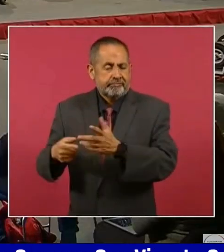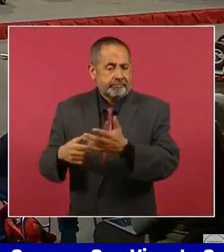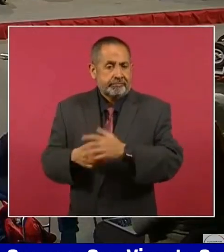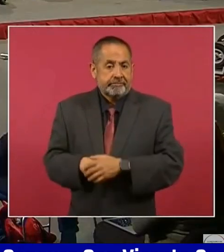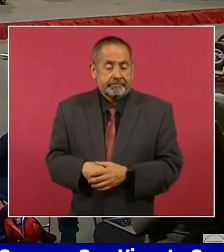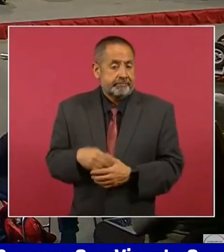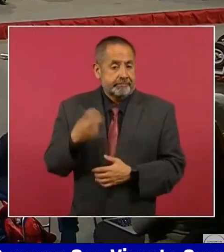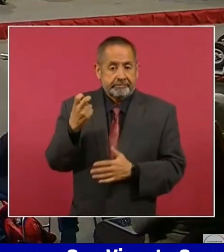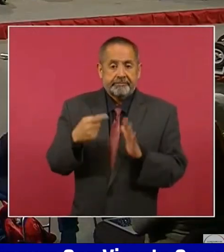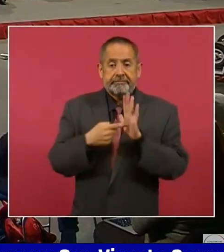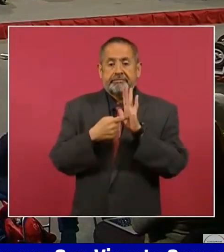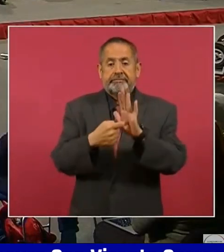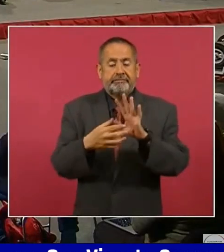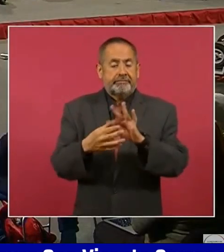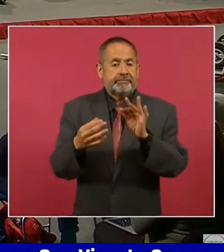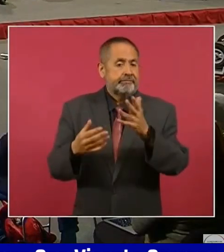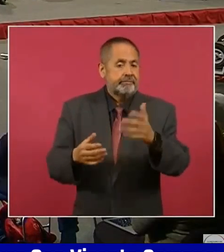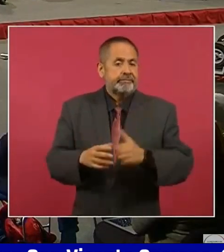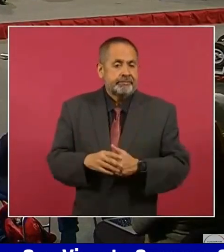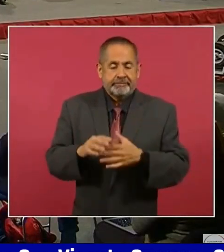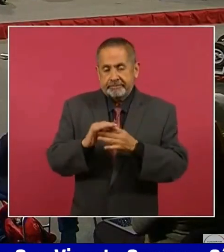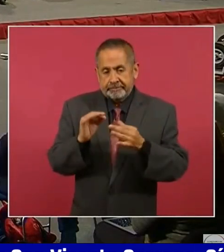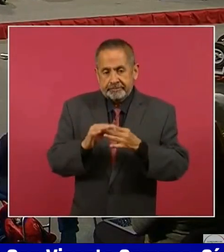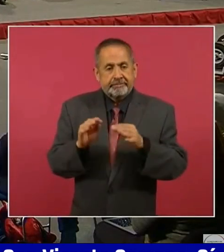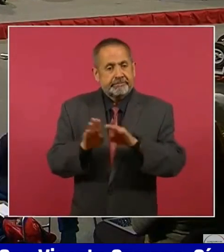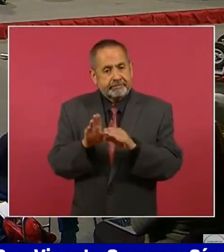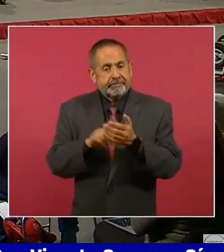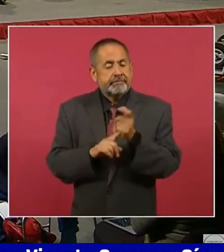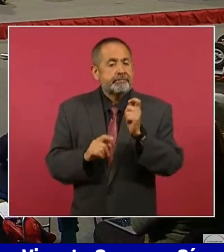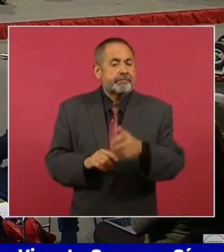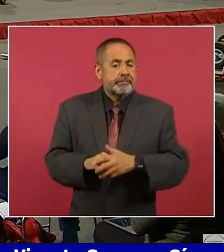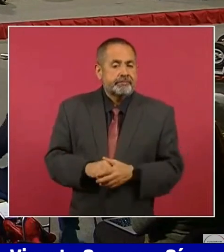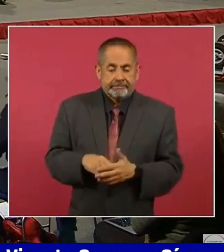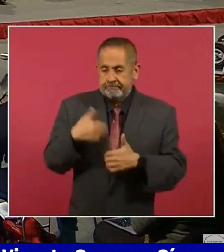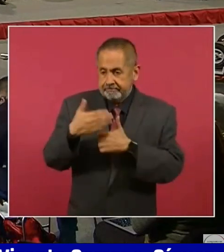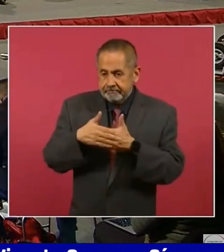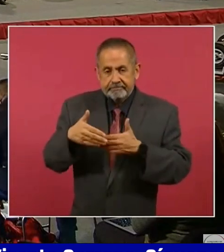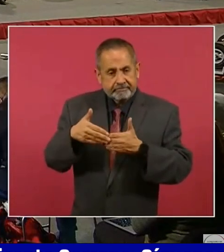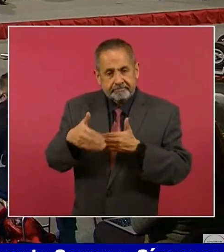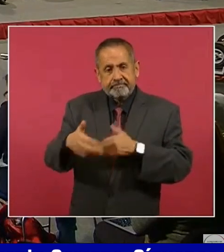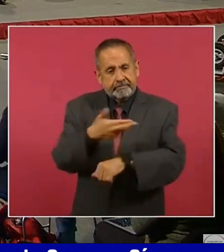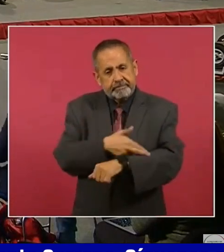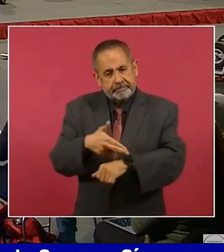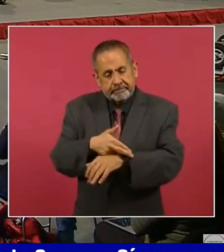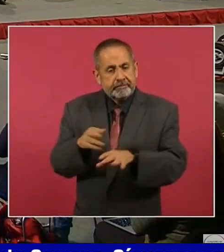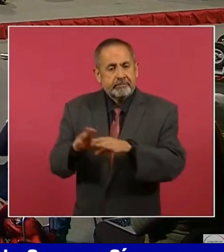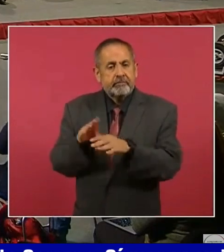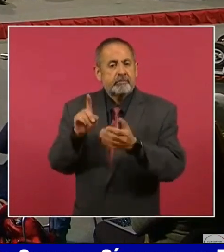el la explicación y la proyección que tenemos